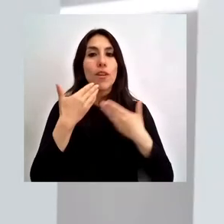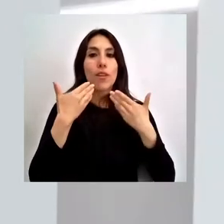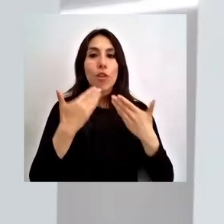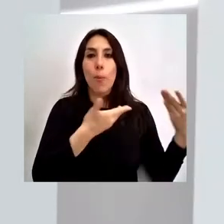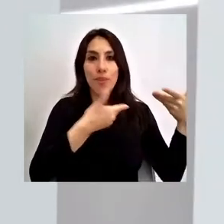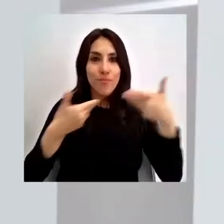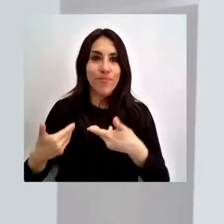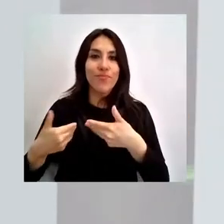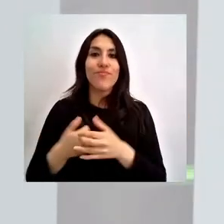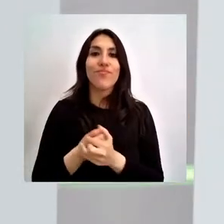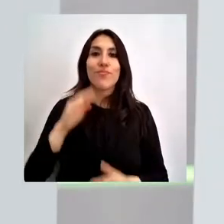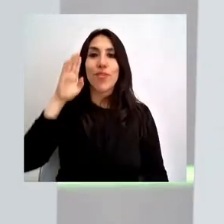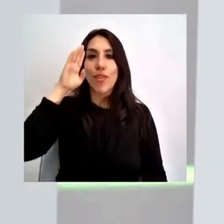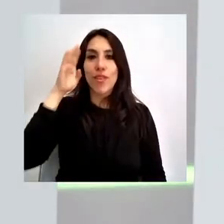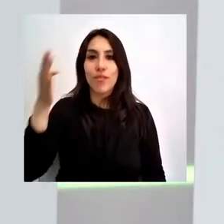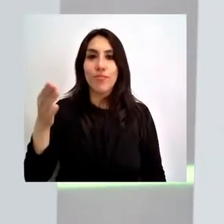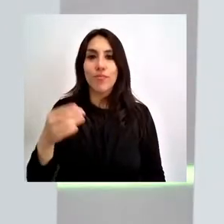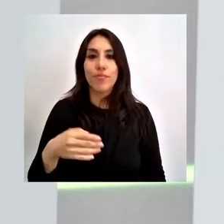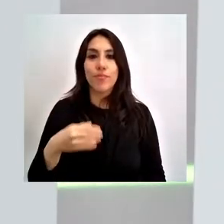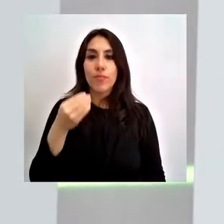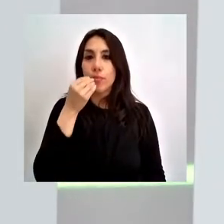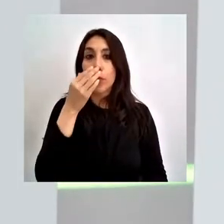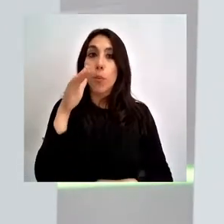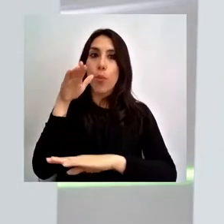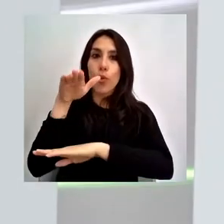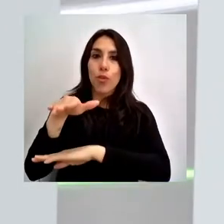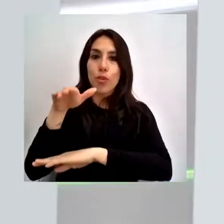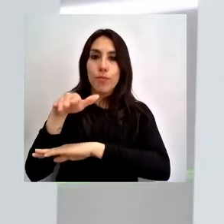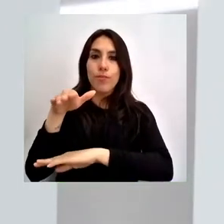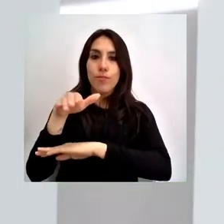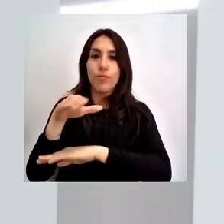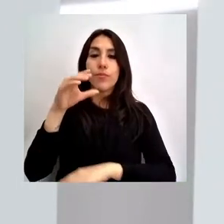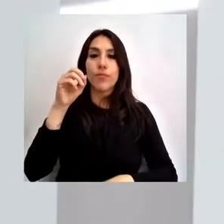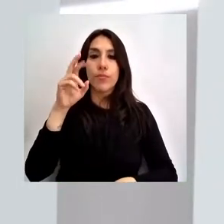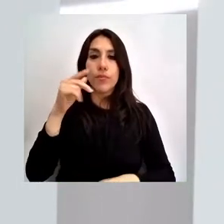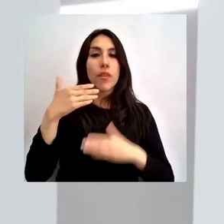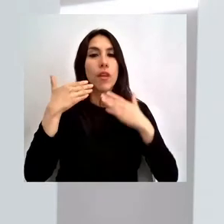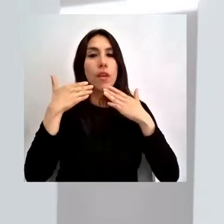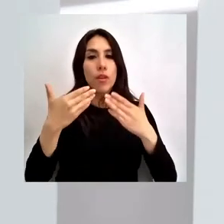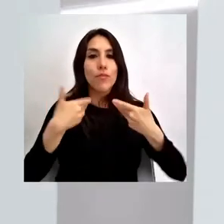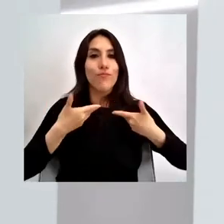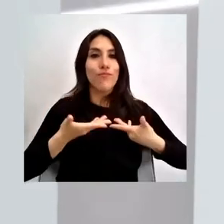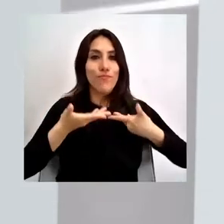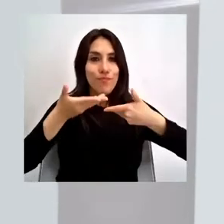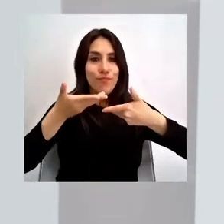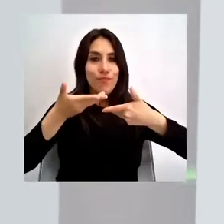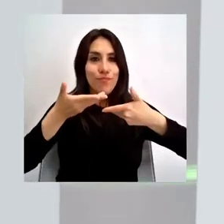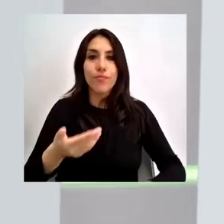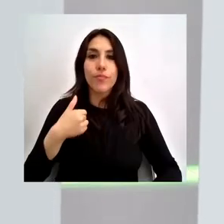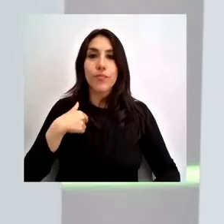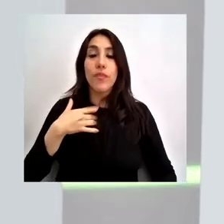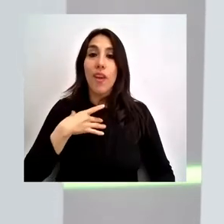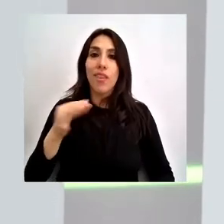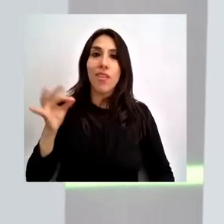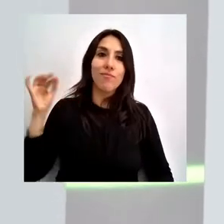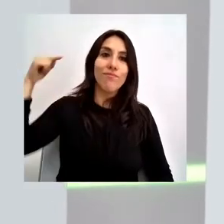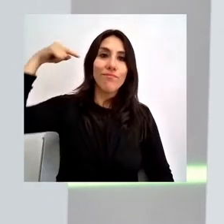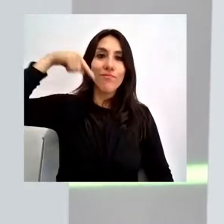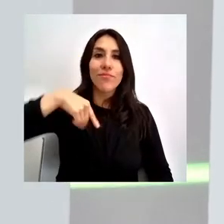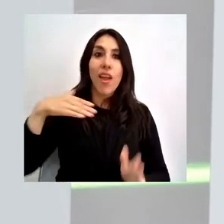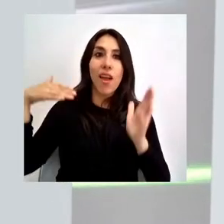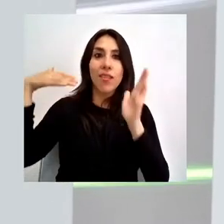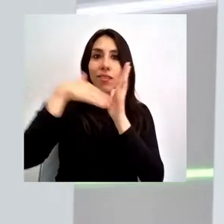y muchas gracias por la invitación es un placer para mí poder acompañarlo nuevamente en esta magnífica